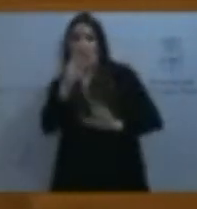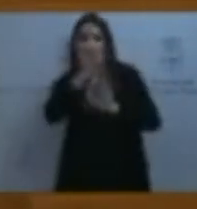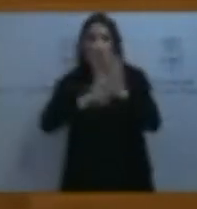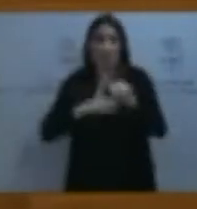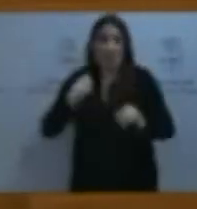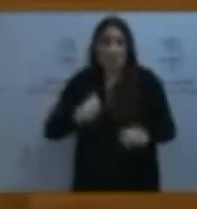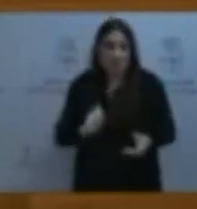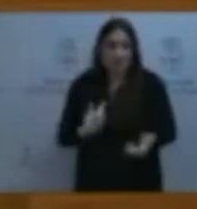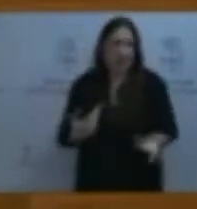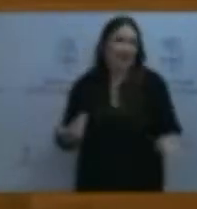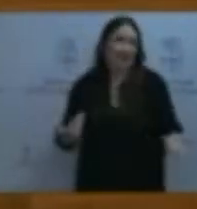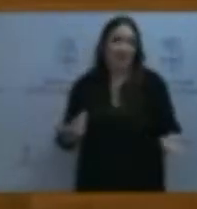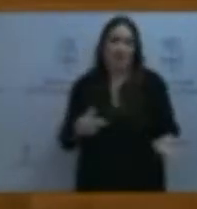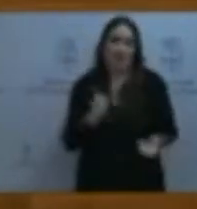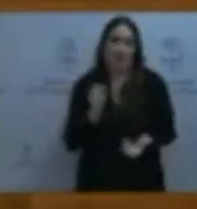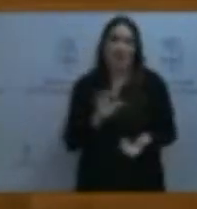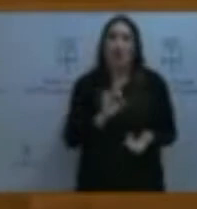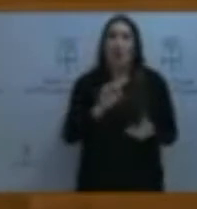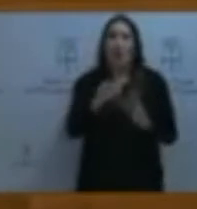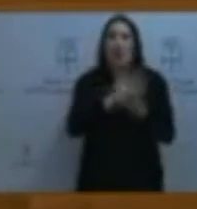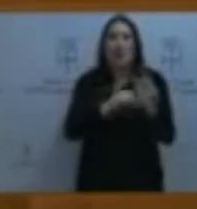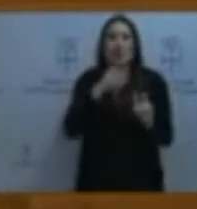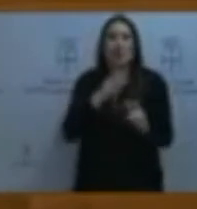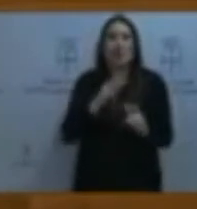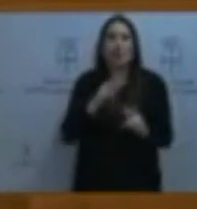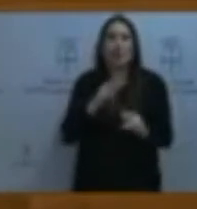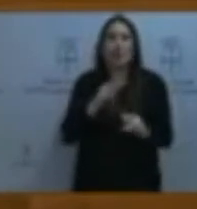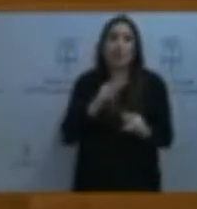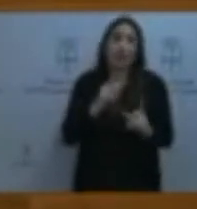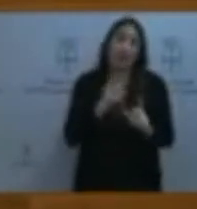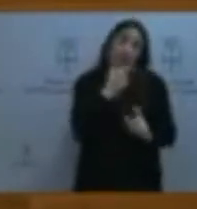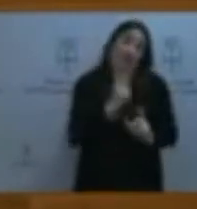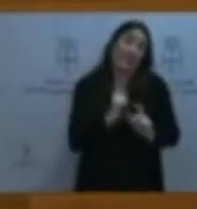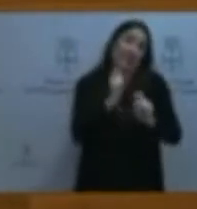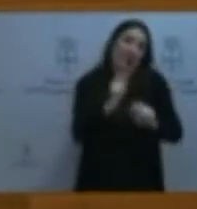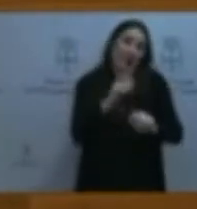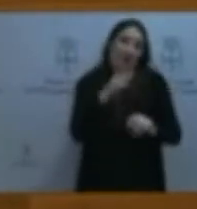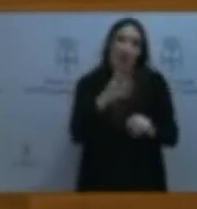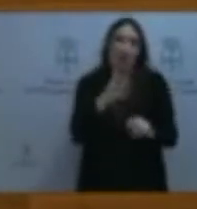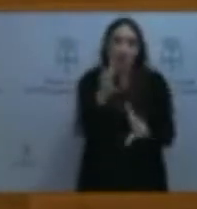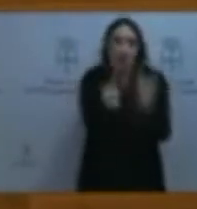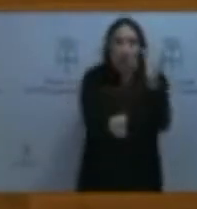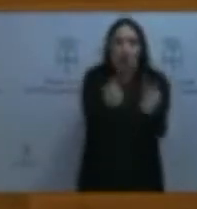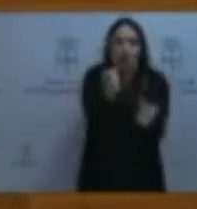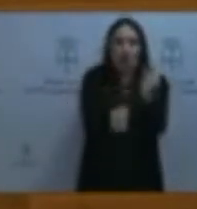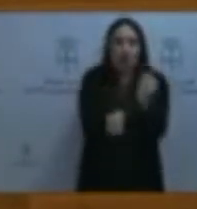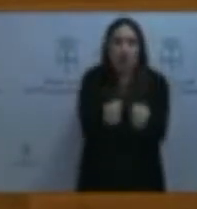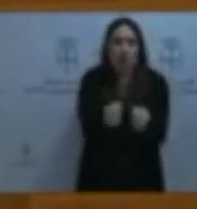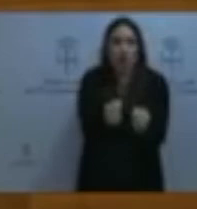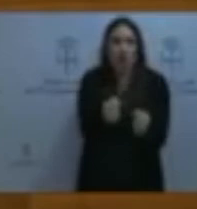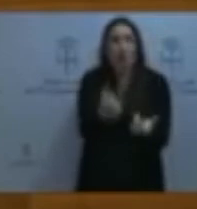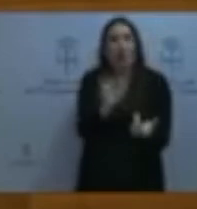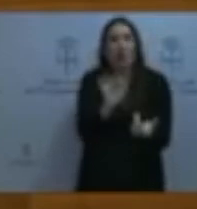las medidas que facilitan la identificación, que no facilitan la identificación del origen del ordeño de la leche y que incrementan el